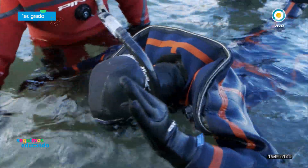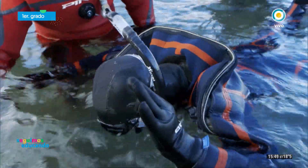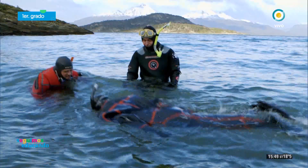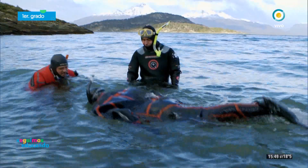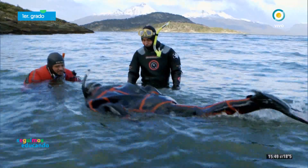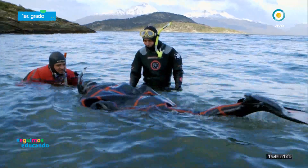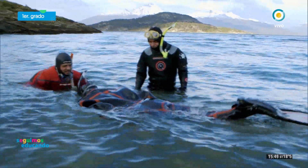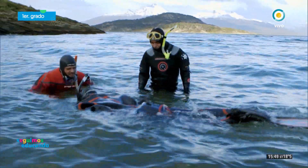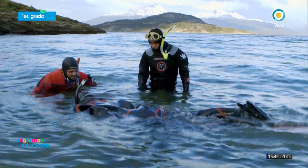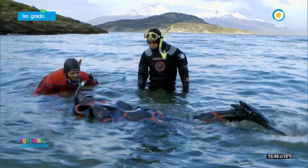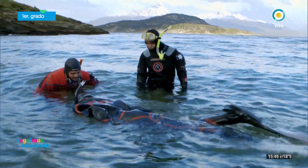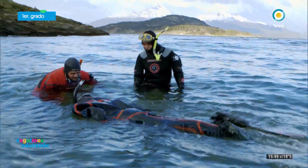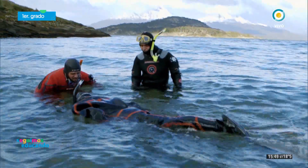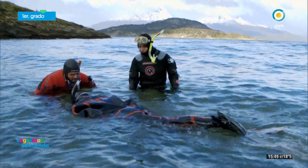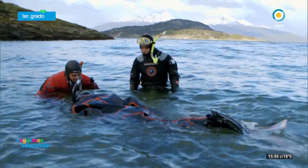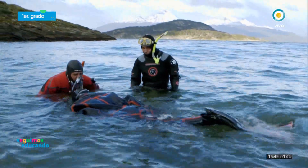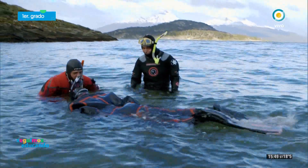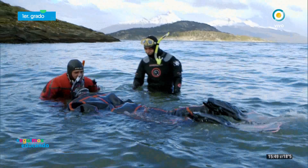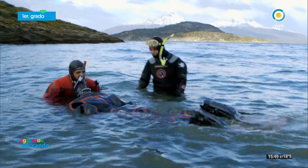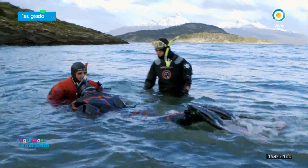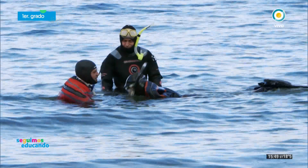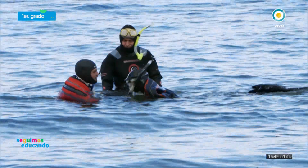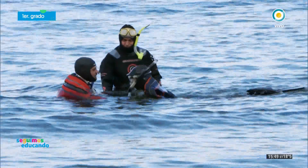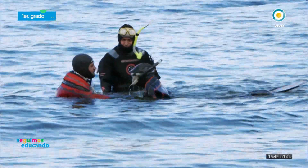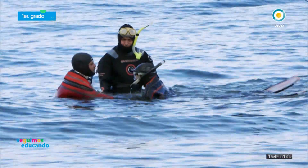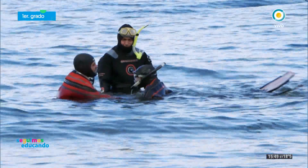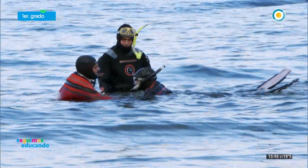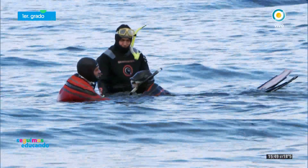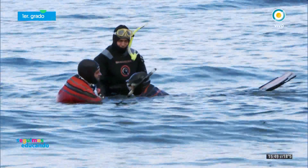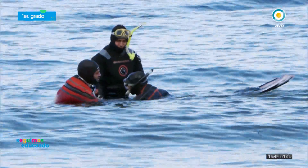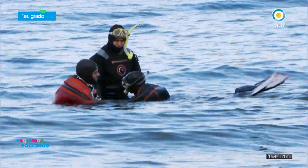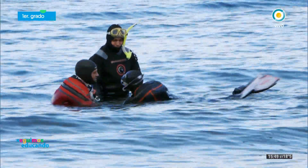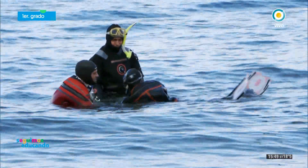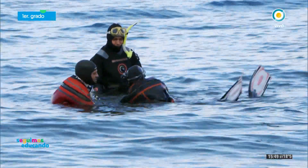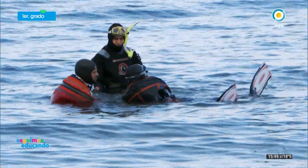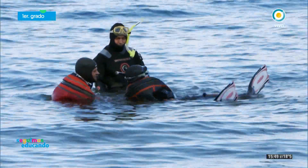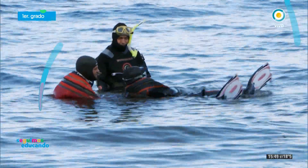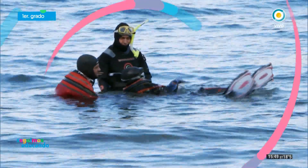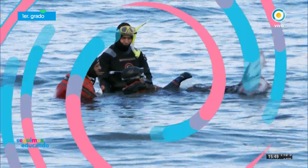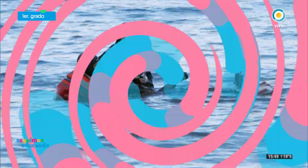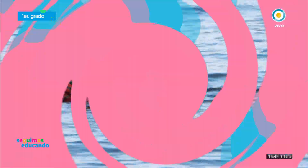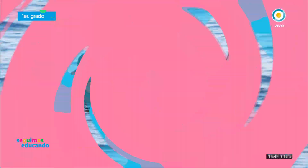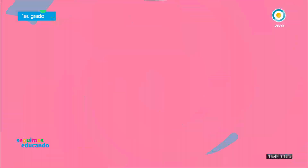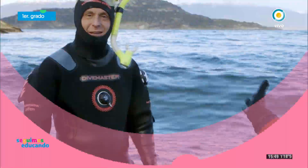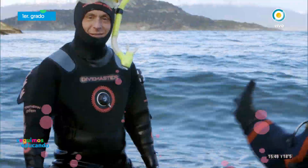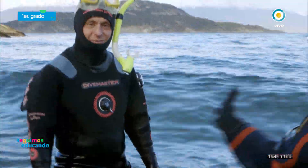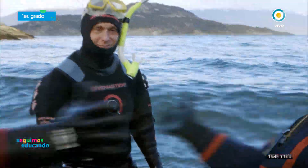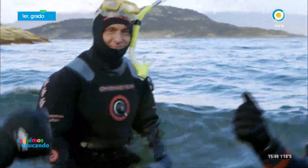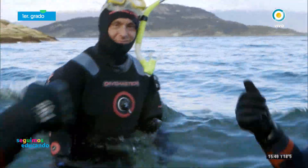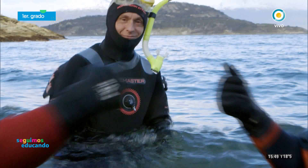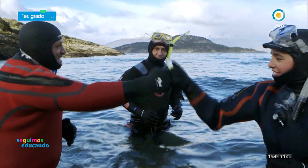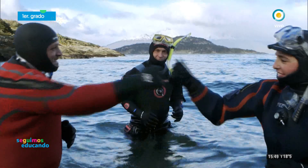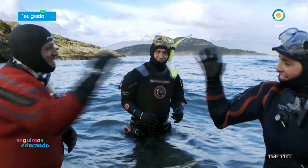Buenísimo. Bueno, ahora parate Muy bien.